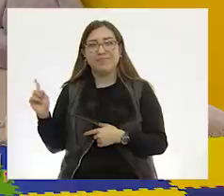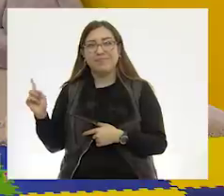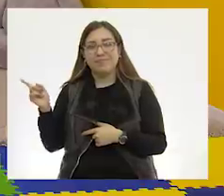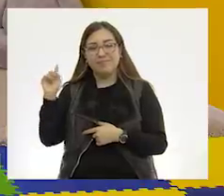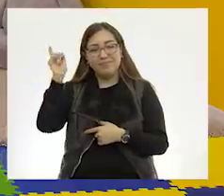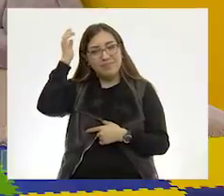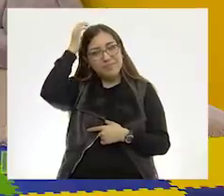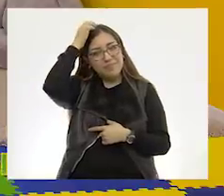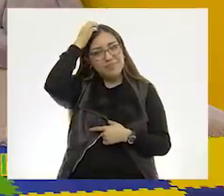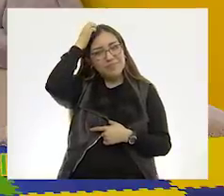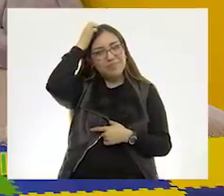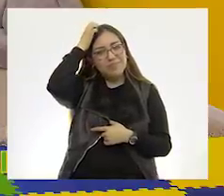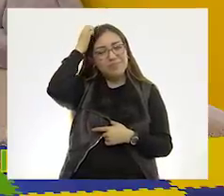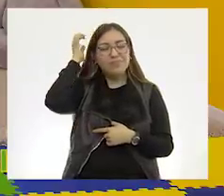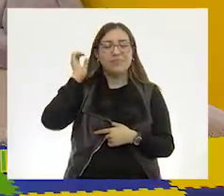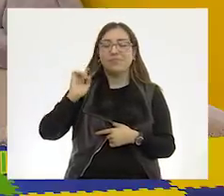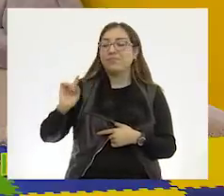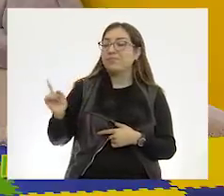cascabel,